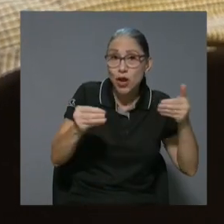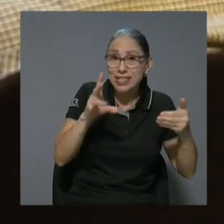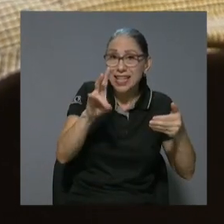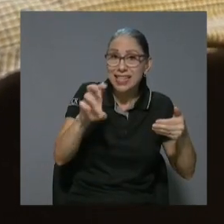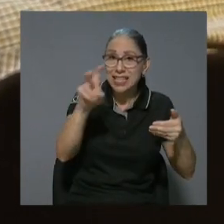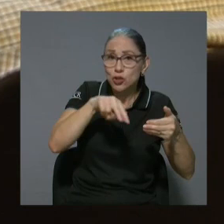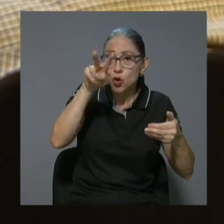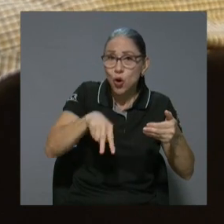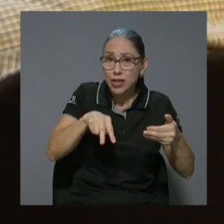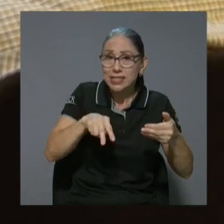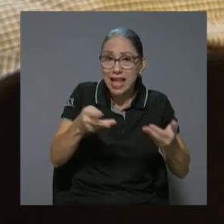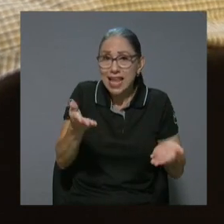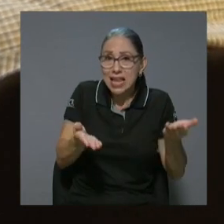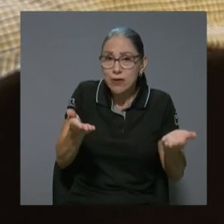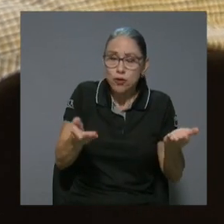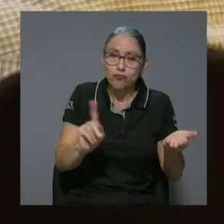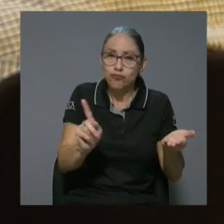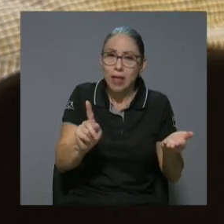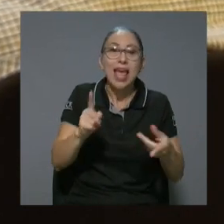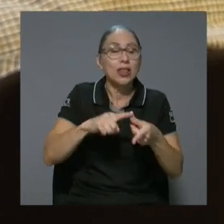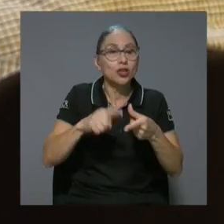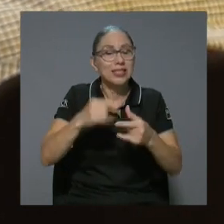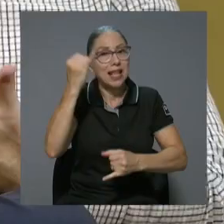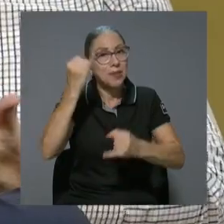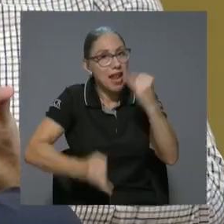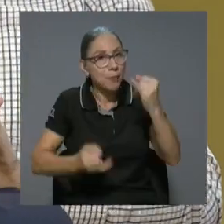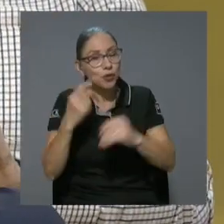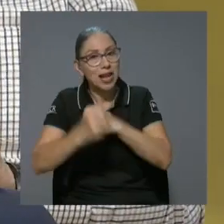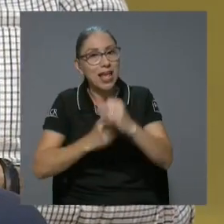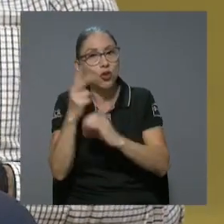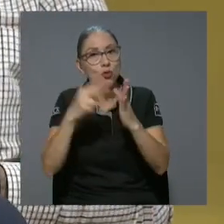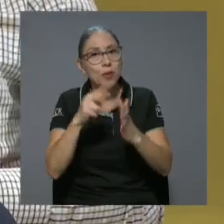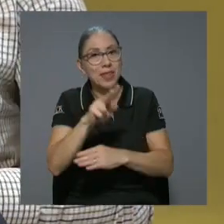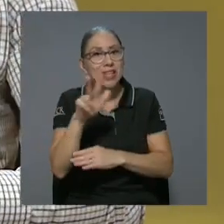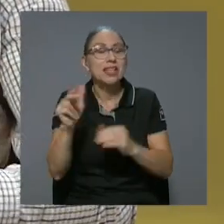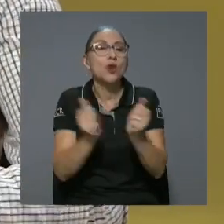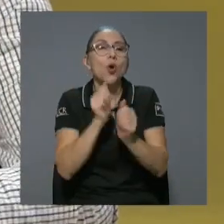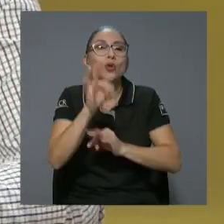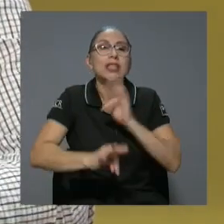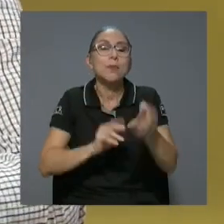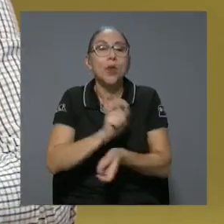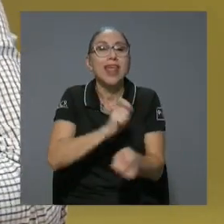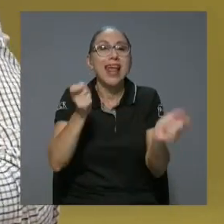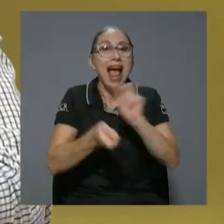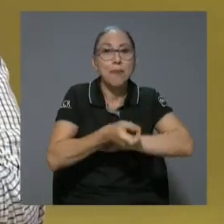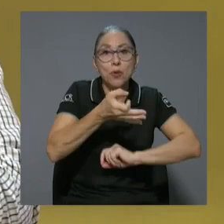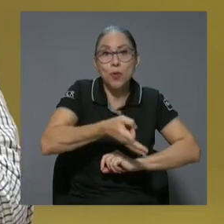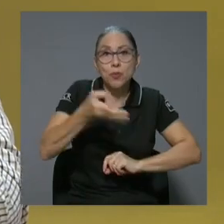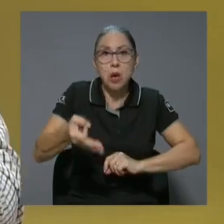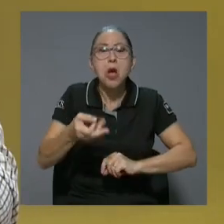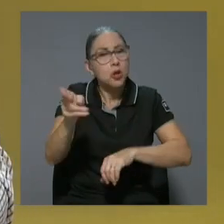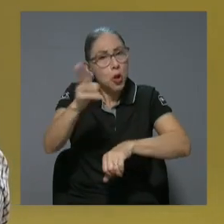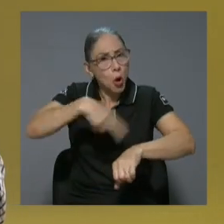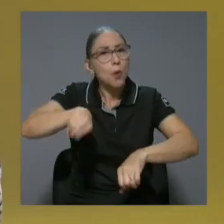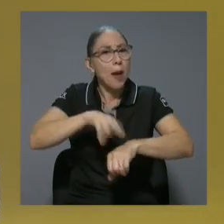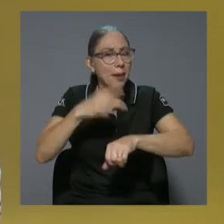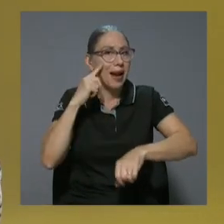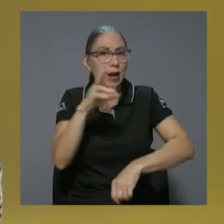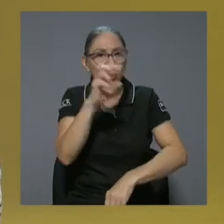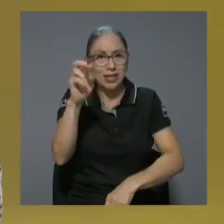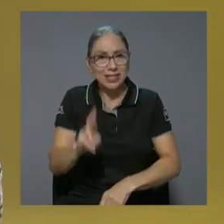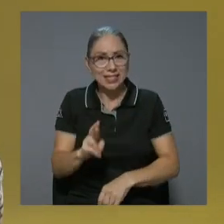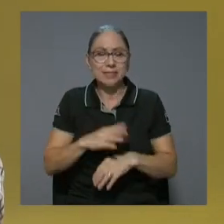que terminamos el 2023 en un tipo de cambio que podríamos pensar que es lo normal para una economía como la costarricense.